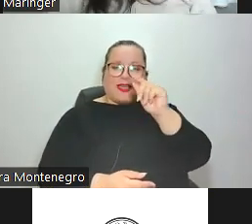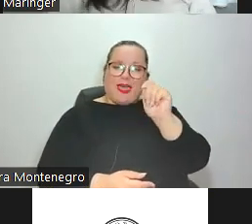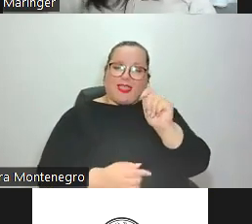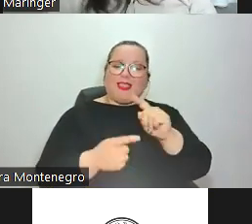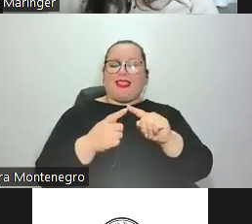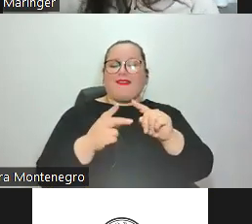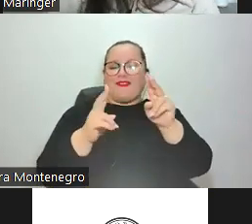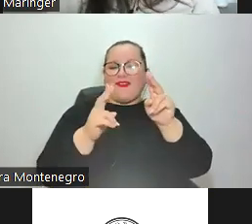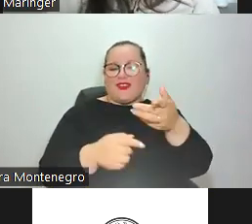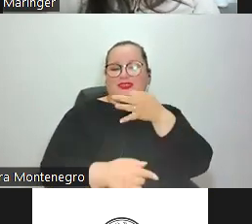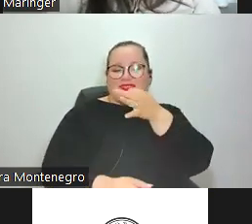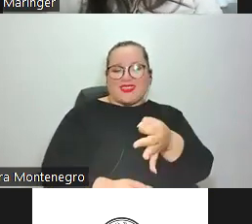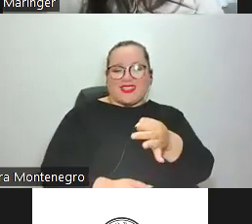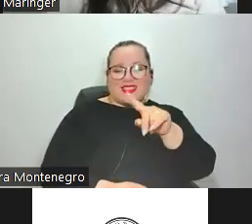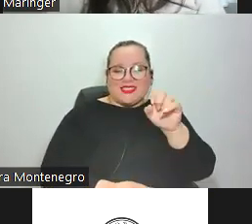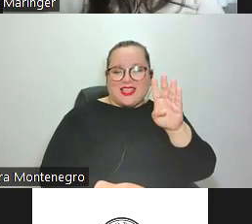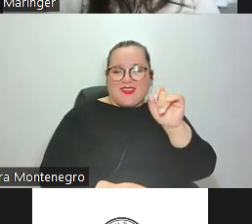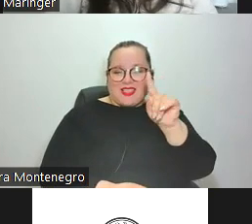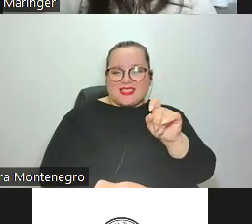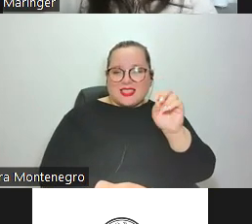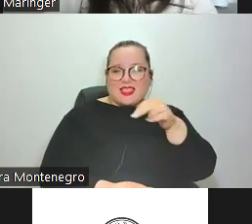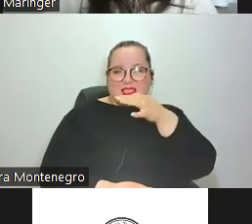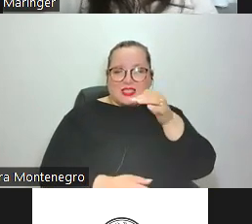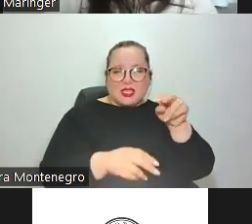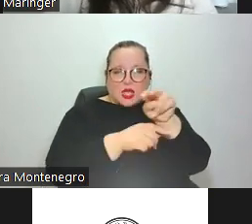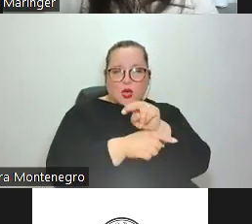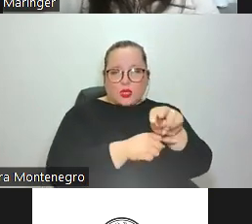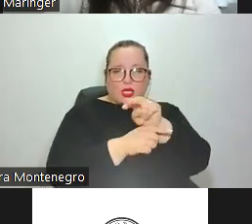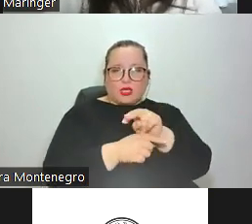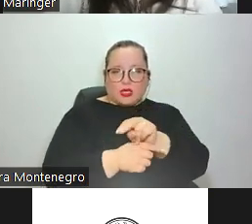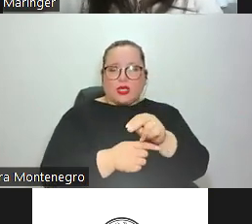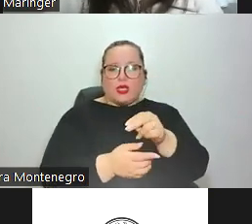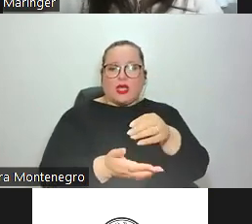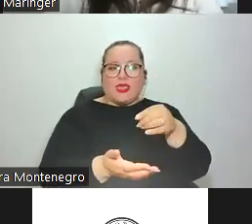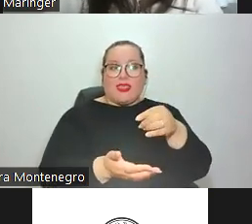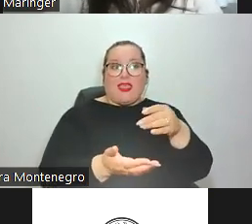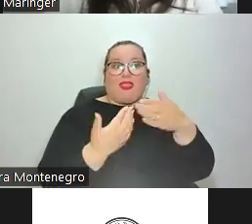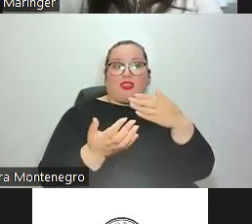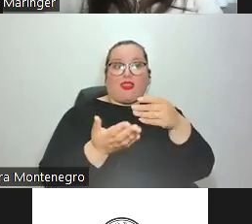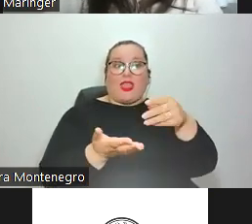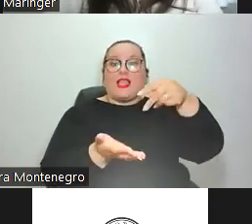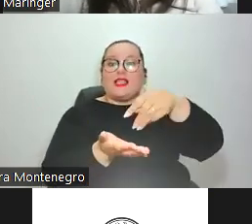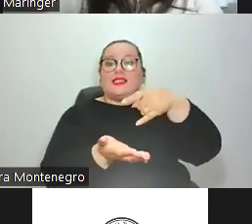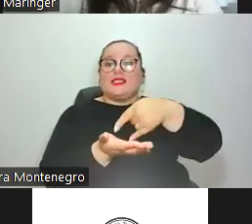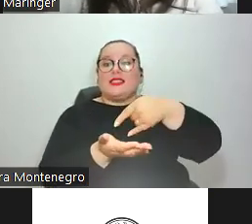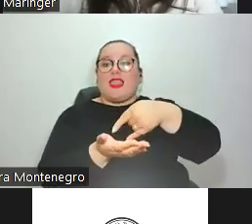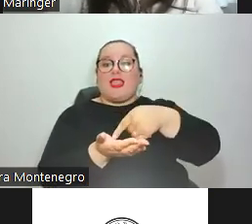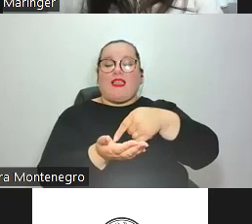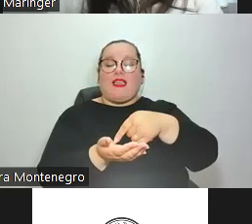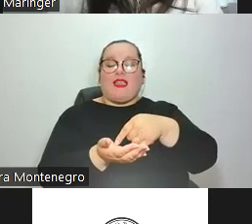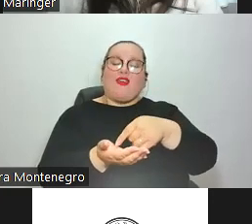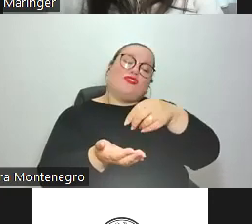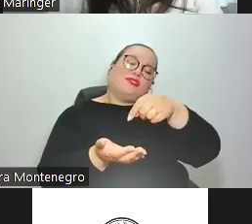buena. Sebastián Cáceres, soy auditor de la sede de Ejército. Mira, ahí entonces este ejemplo le sirvió